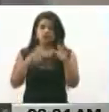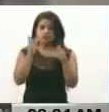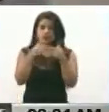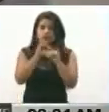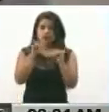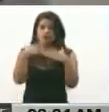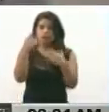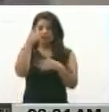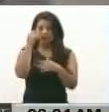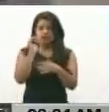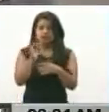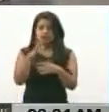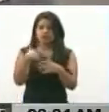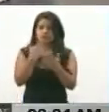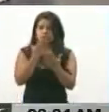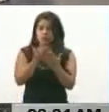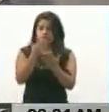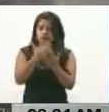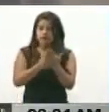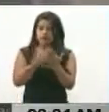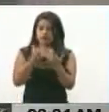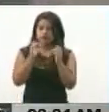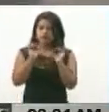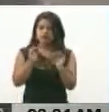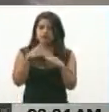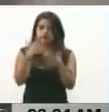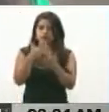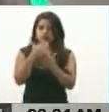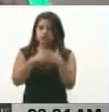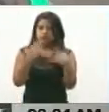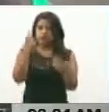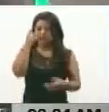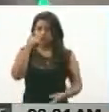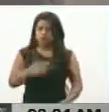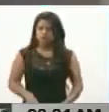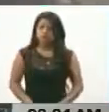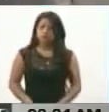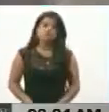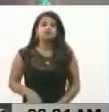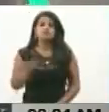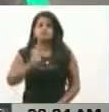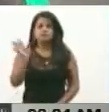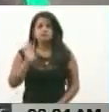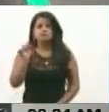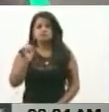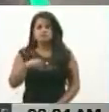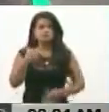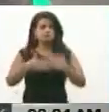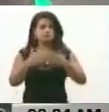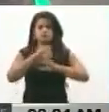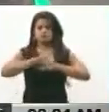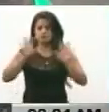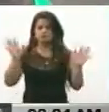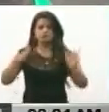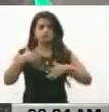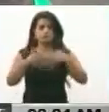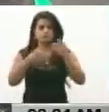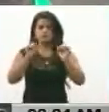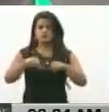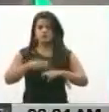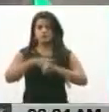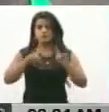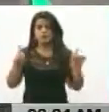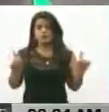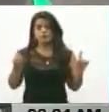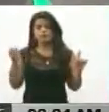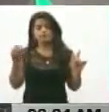para cuándo estas propuestas científicas se pueden contar? Esto ya está andando, está en marcha, pero ciertamente